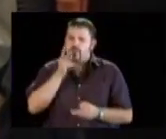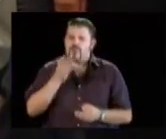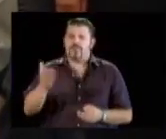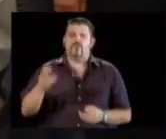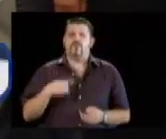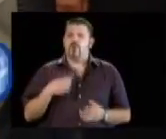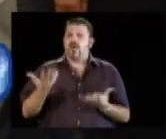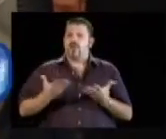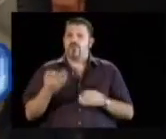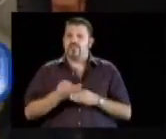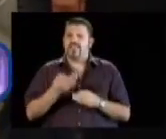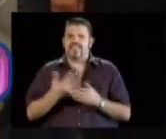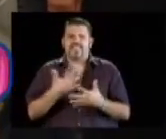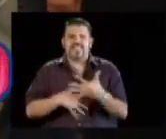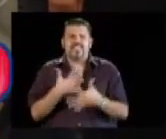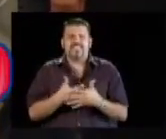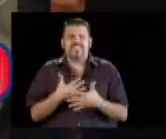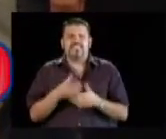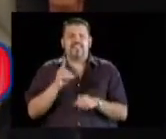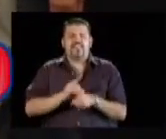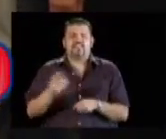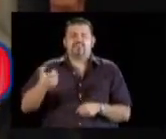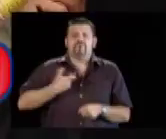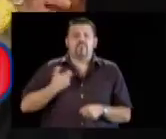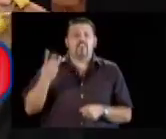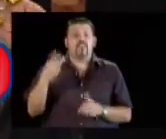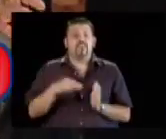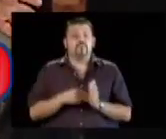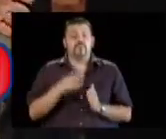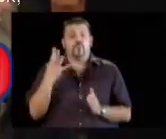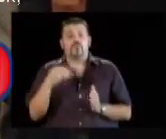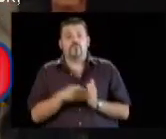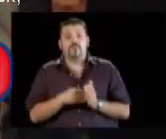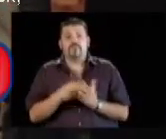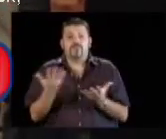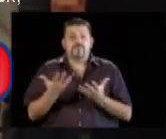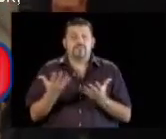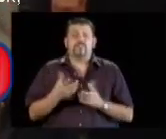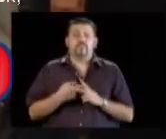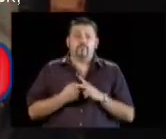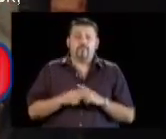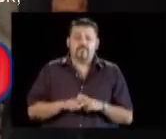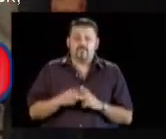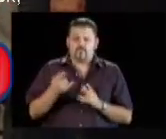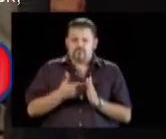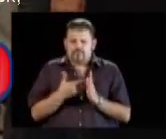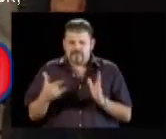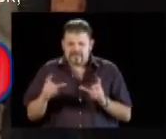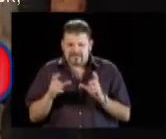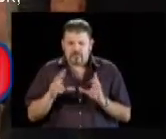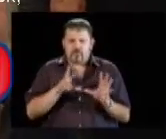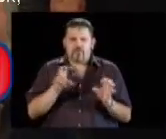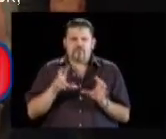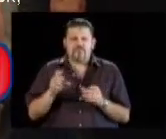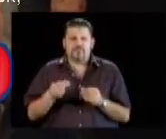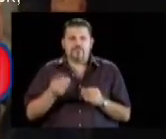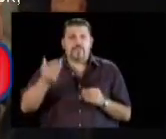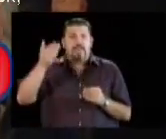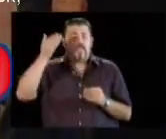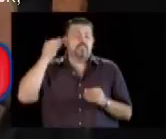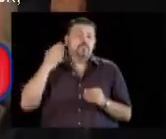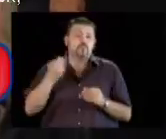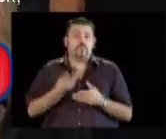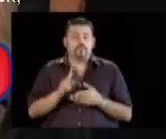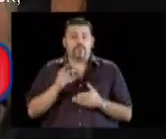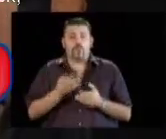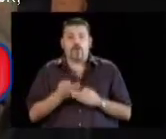entre 3.500 a 4.000 pesos quincenales desde hace 8 años, y cuando empecé primero con un cheque de 800 pesos. Pero, pues